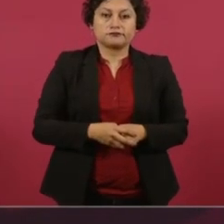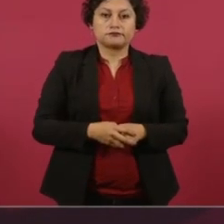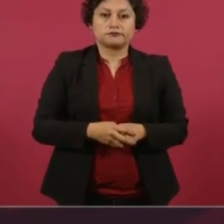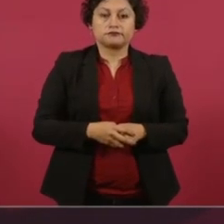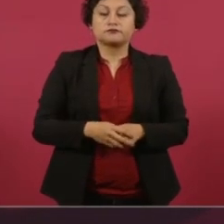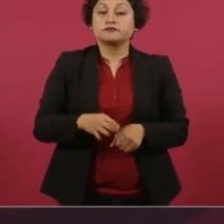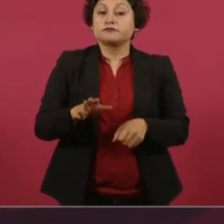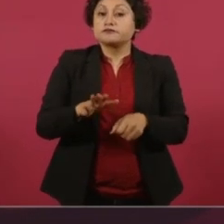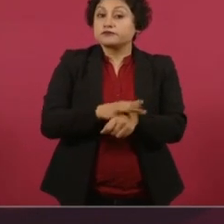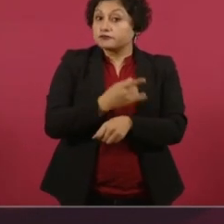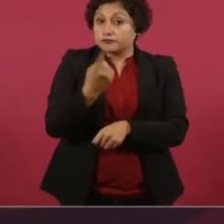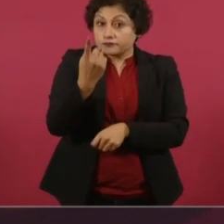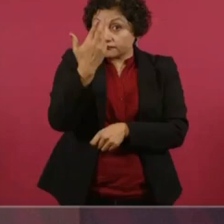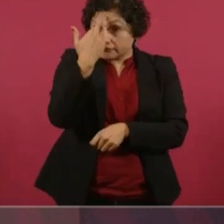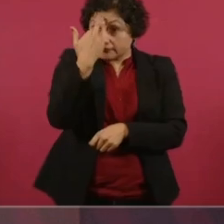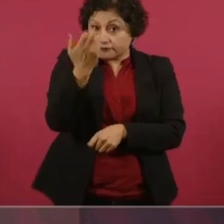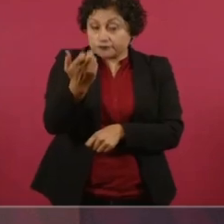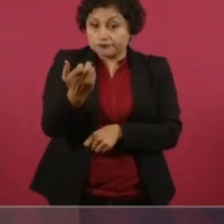porque